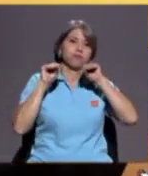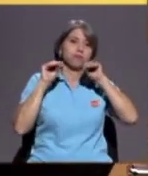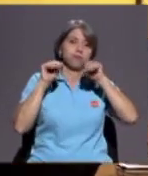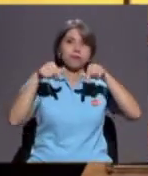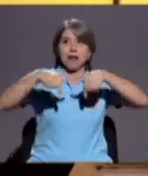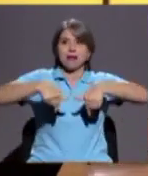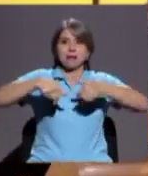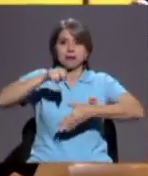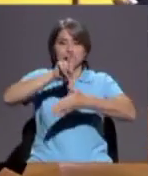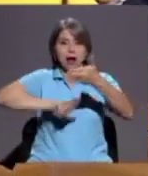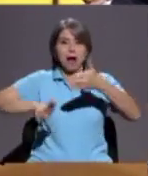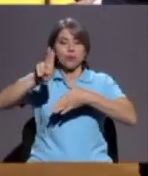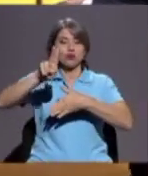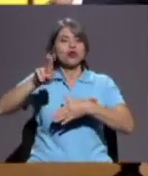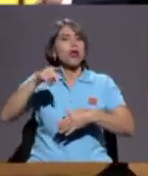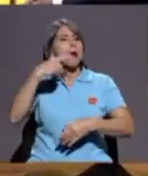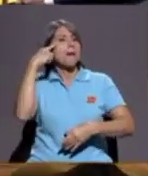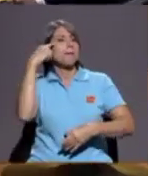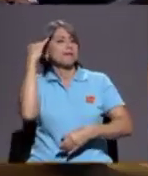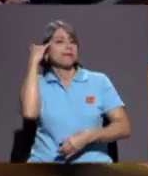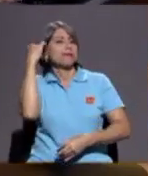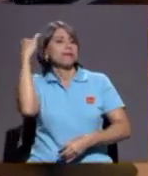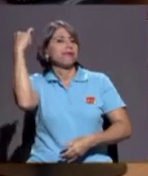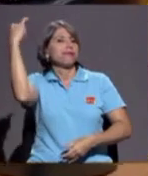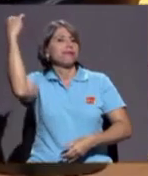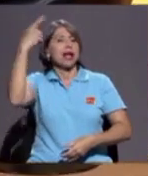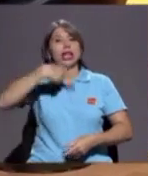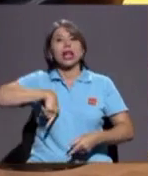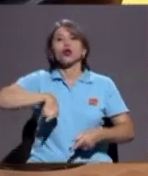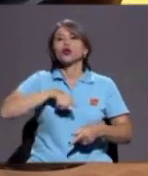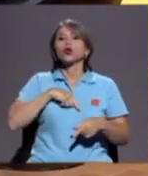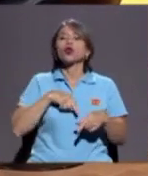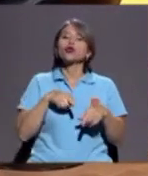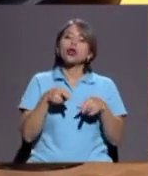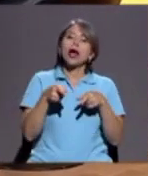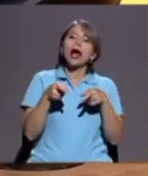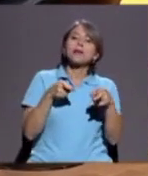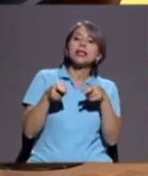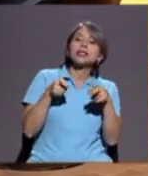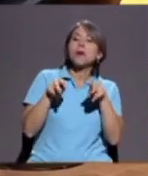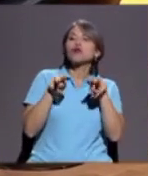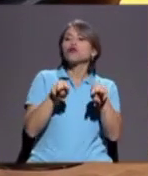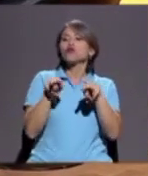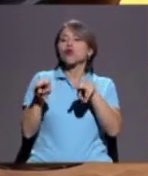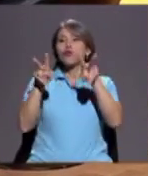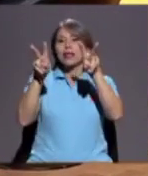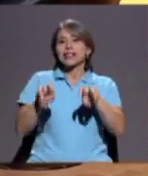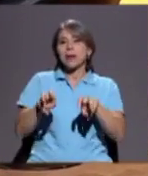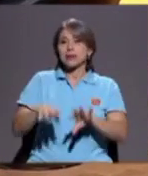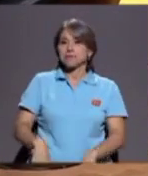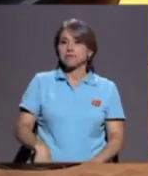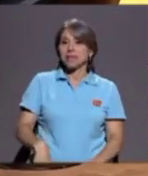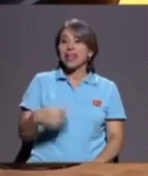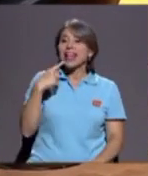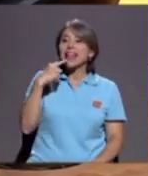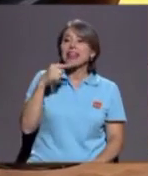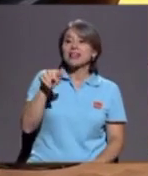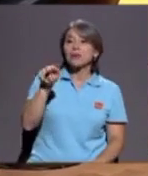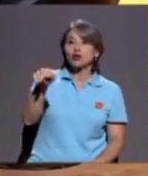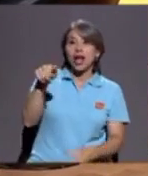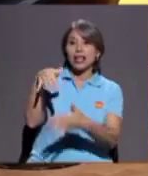campus, imaginémonos que administramos un examen y le decimos al estudiante, bueno, al final